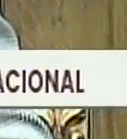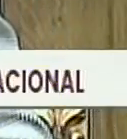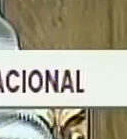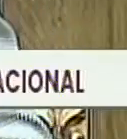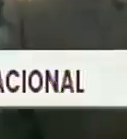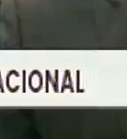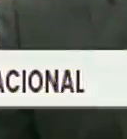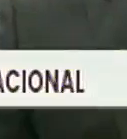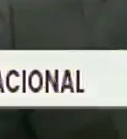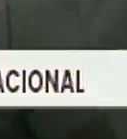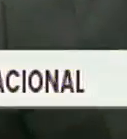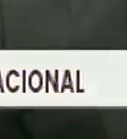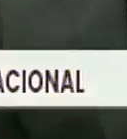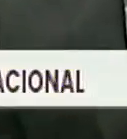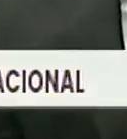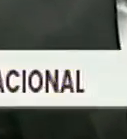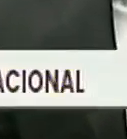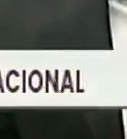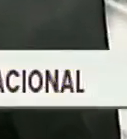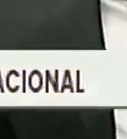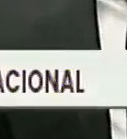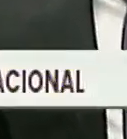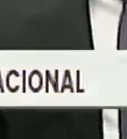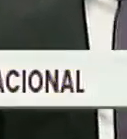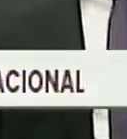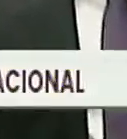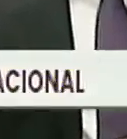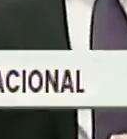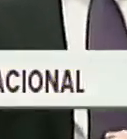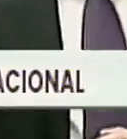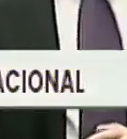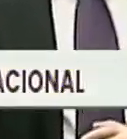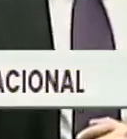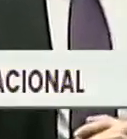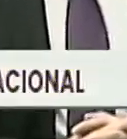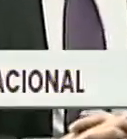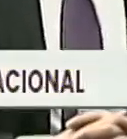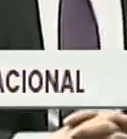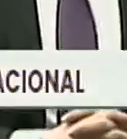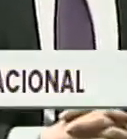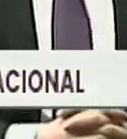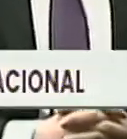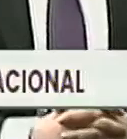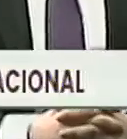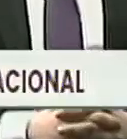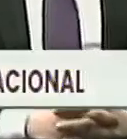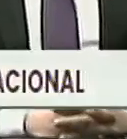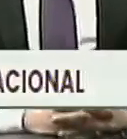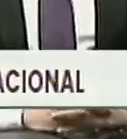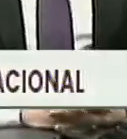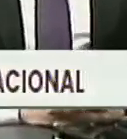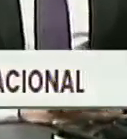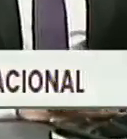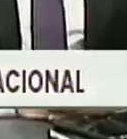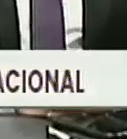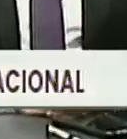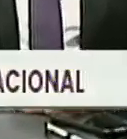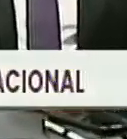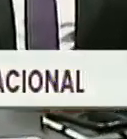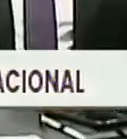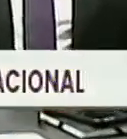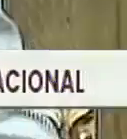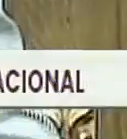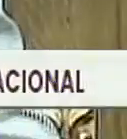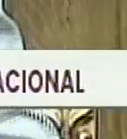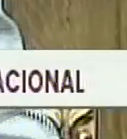algunos expedientes, discutir sobre algunos nombres, el comité presenta o propone una lista, como lo manda la